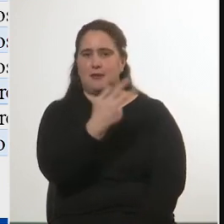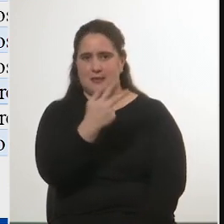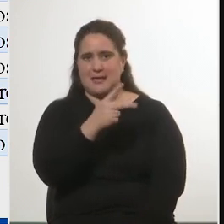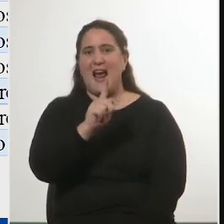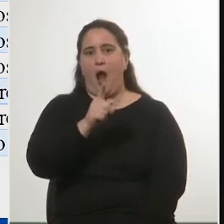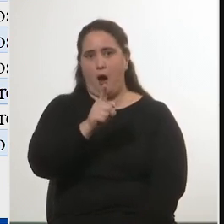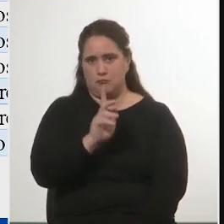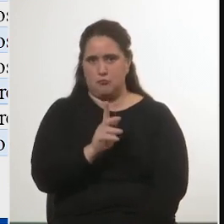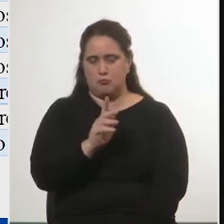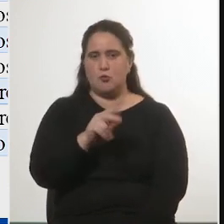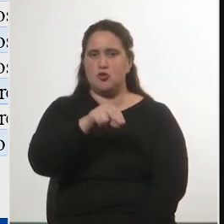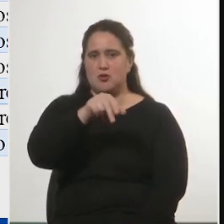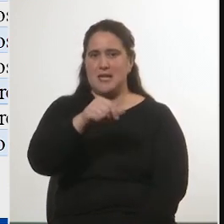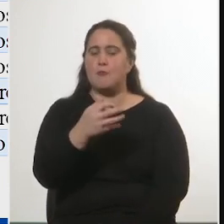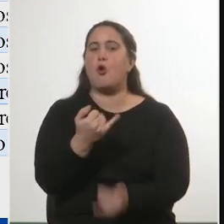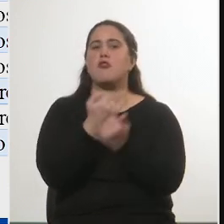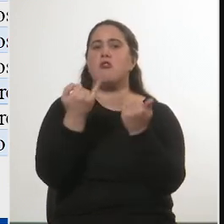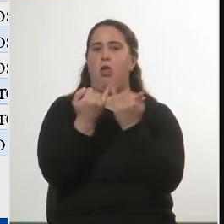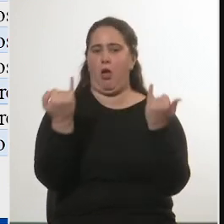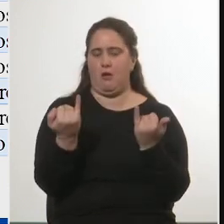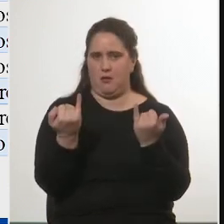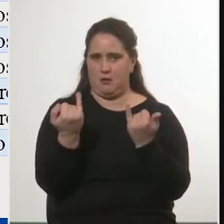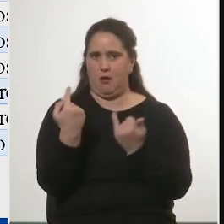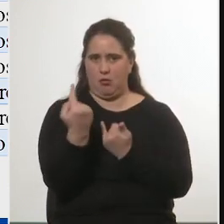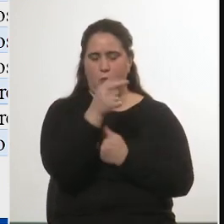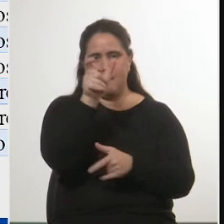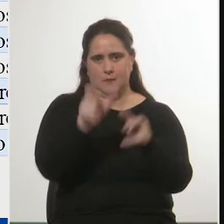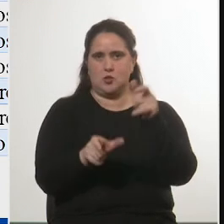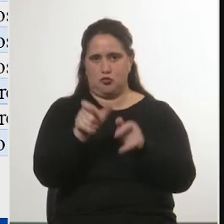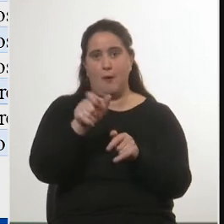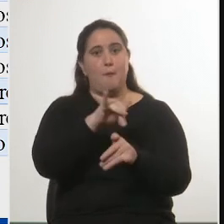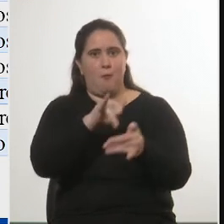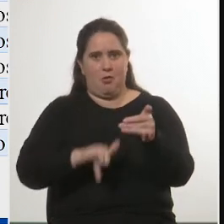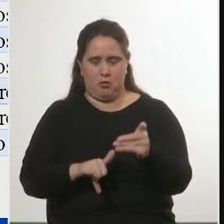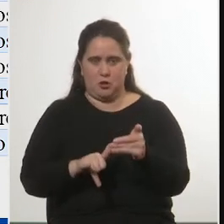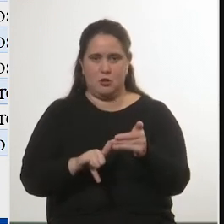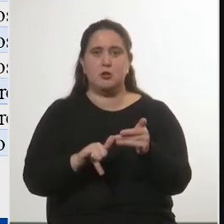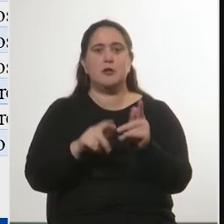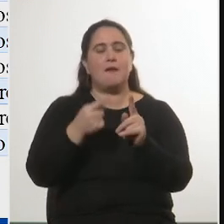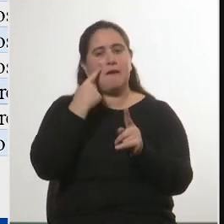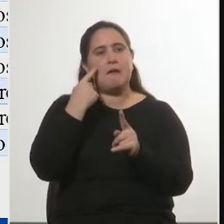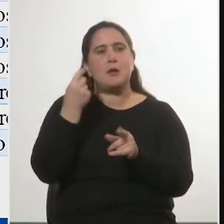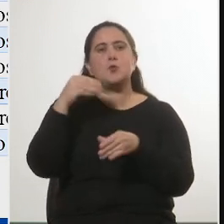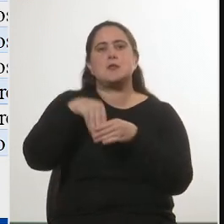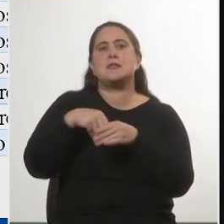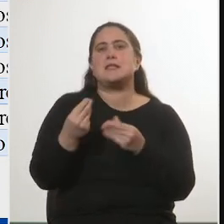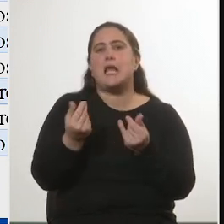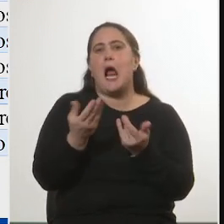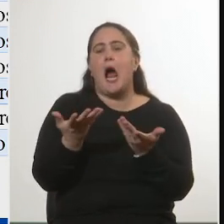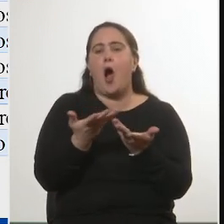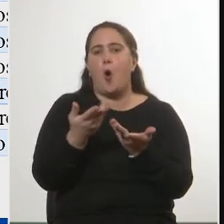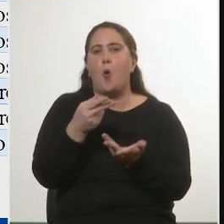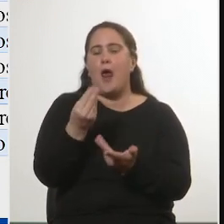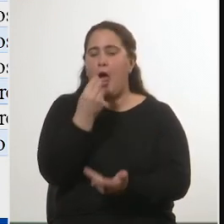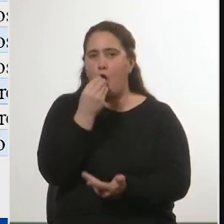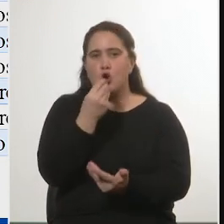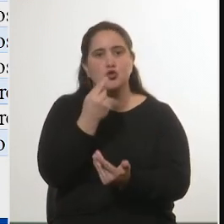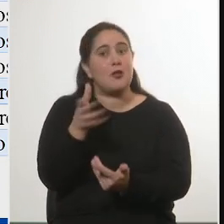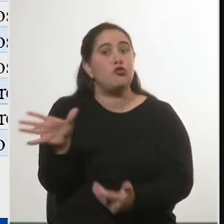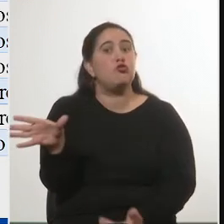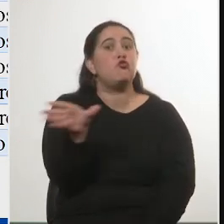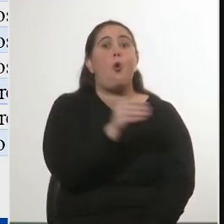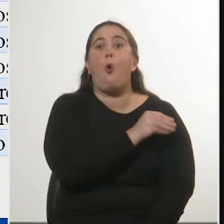3,3 gramos de sal en el día. Vamos a ver cuánto contenido de sal tenemos en los alimentos que